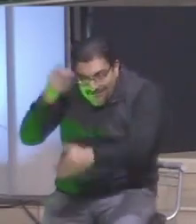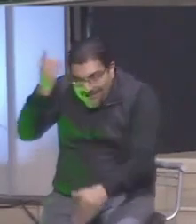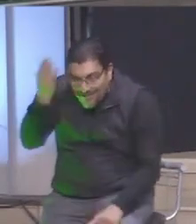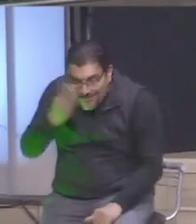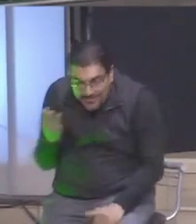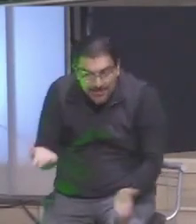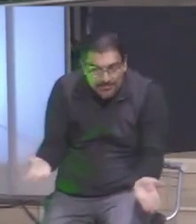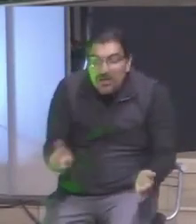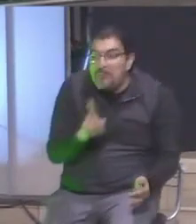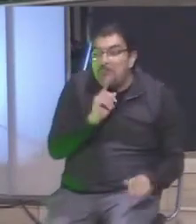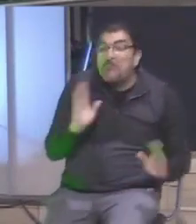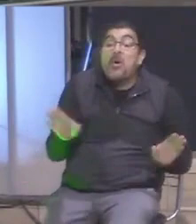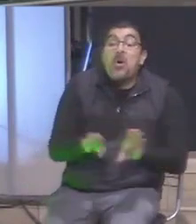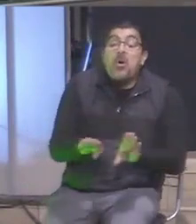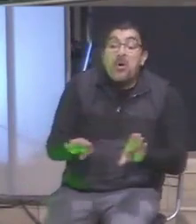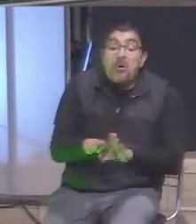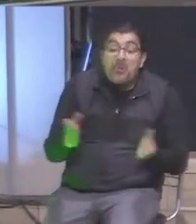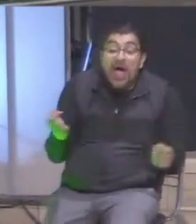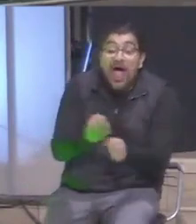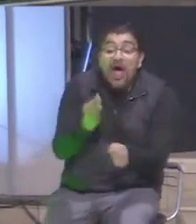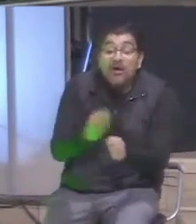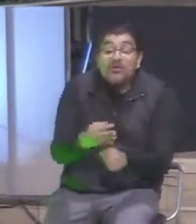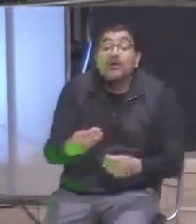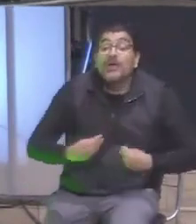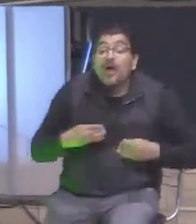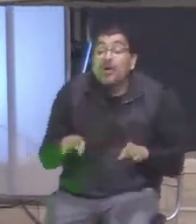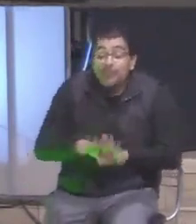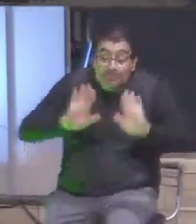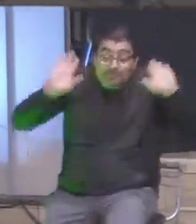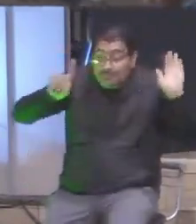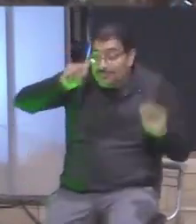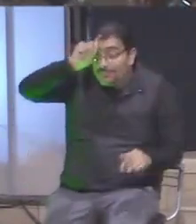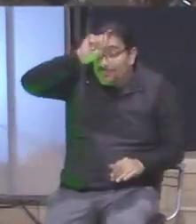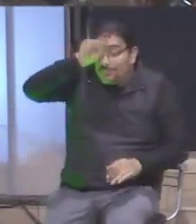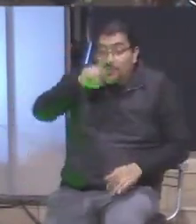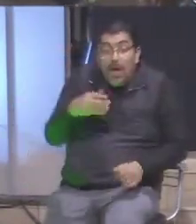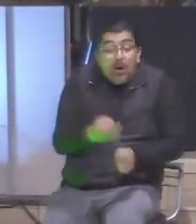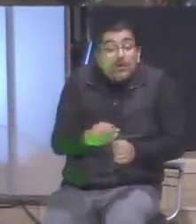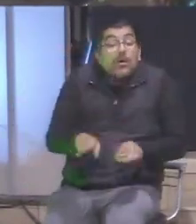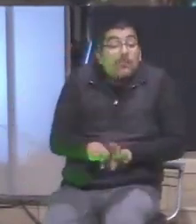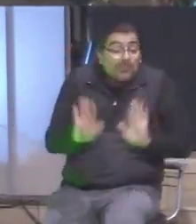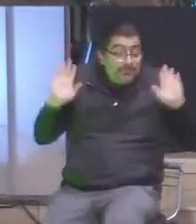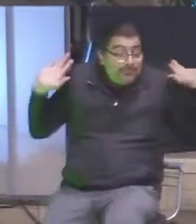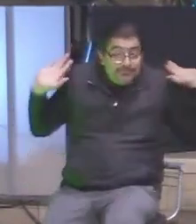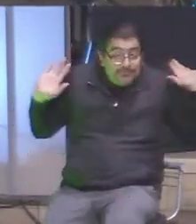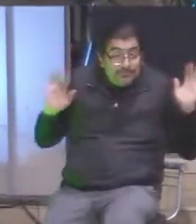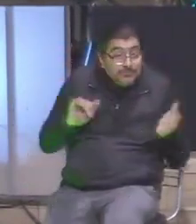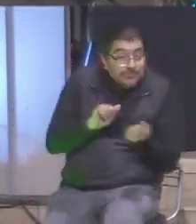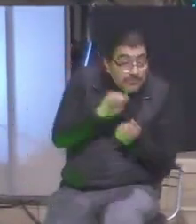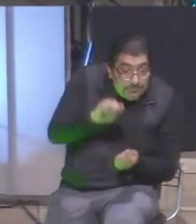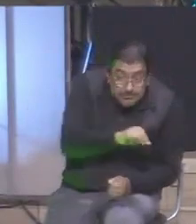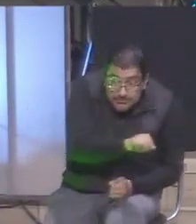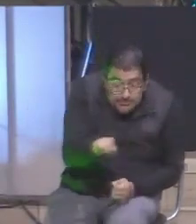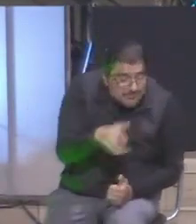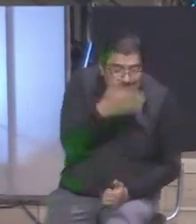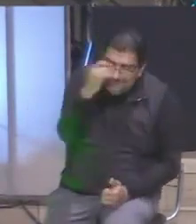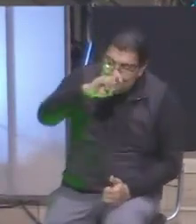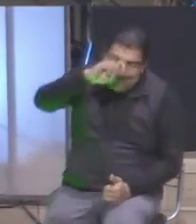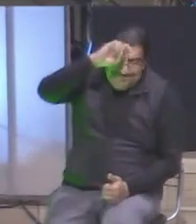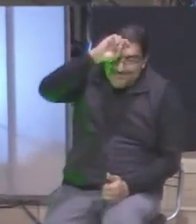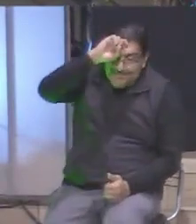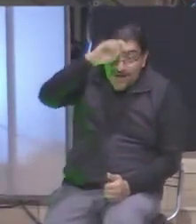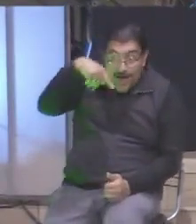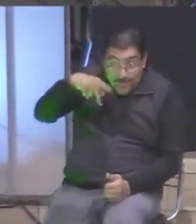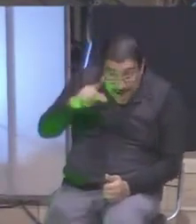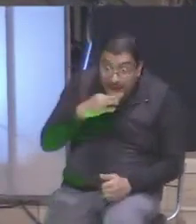él no sé cómo se llame el momento en que estás viviendo no sé qué nombre le pondrías a la situación que estás viviendo el día de hoy lo